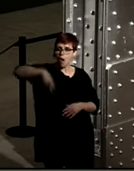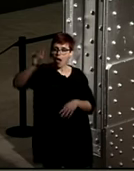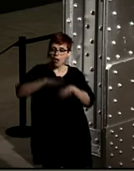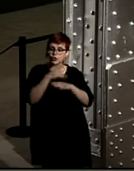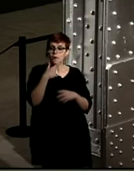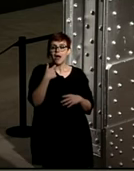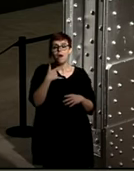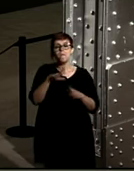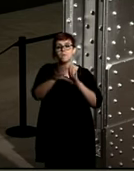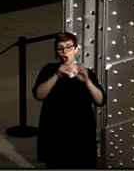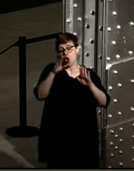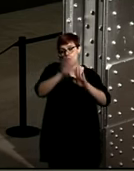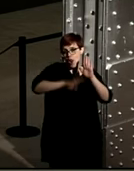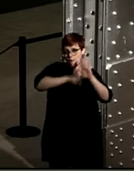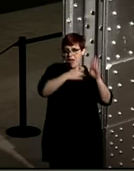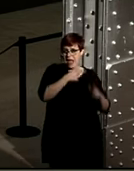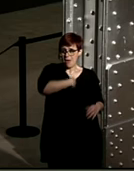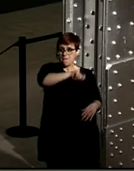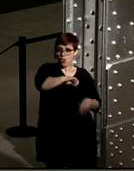programa Españoles por el Mundo, de un día para otro,